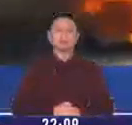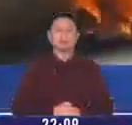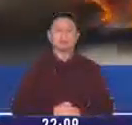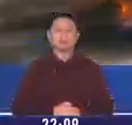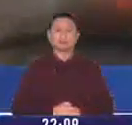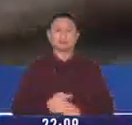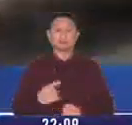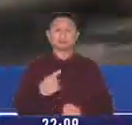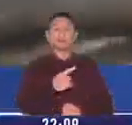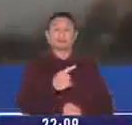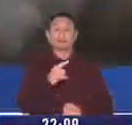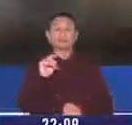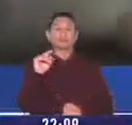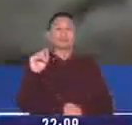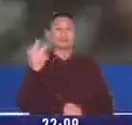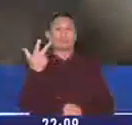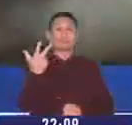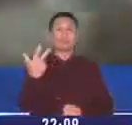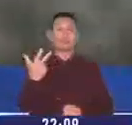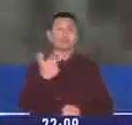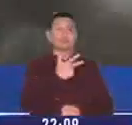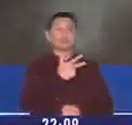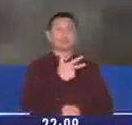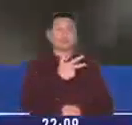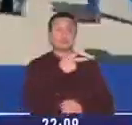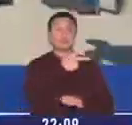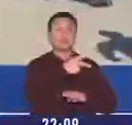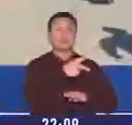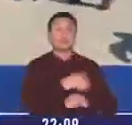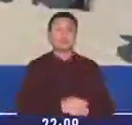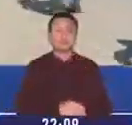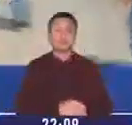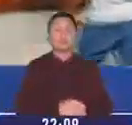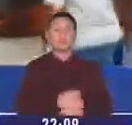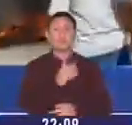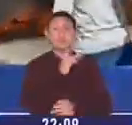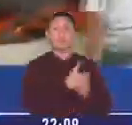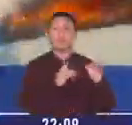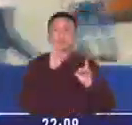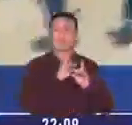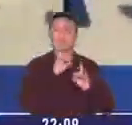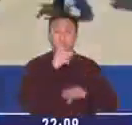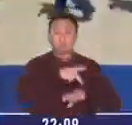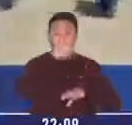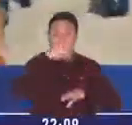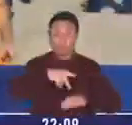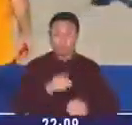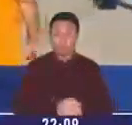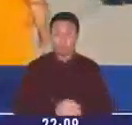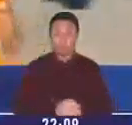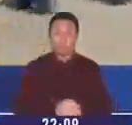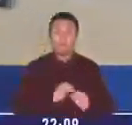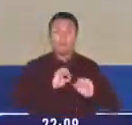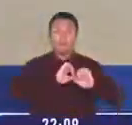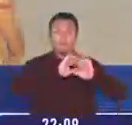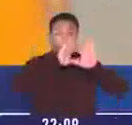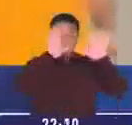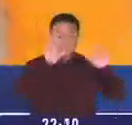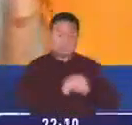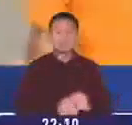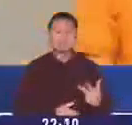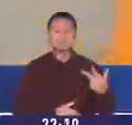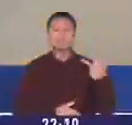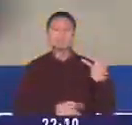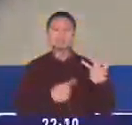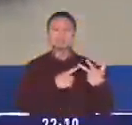Este es el tercer ataque en contra de la prefectura de Esmeraldas en menos de un mes. El hecho se registró en horas de la mañana. Los tres trabajadores